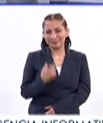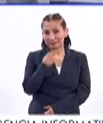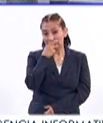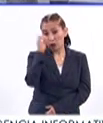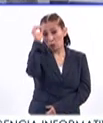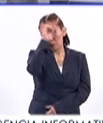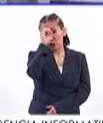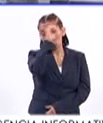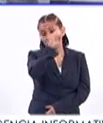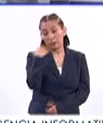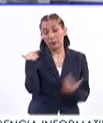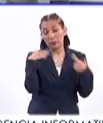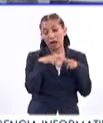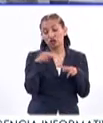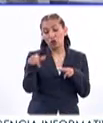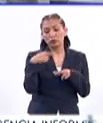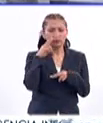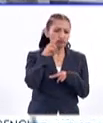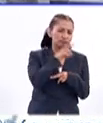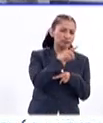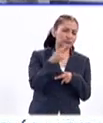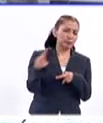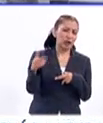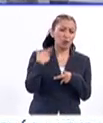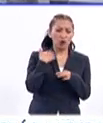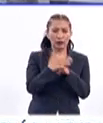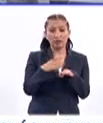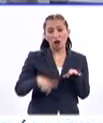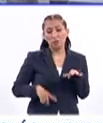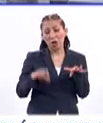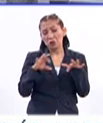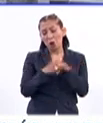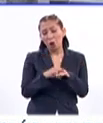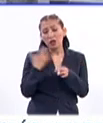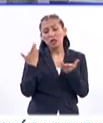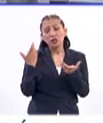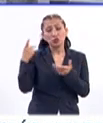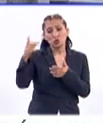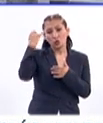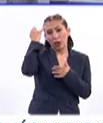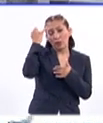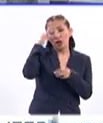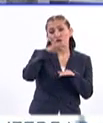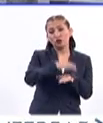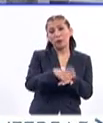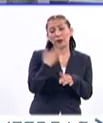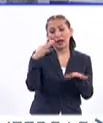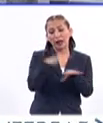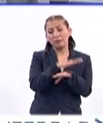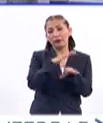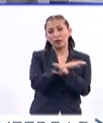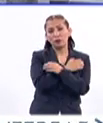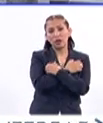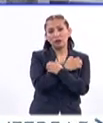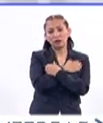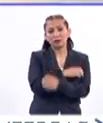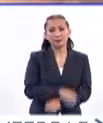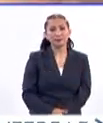su opinión sobre el magisterio y el comportamiento que tienen con el actual gobierno y la postura que tienen respecto a la reforma